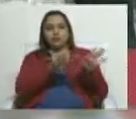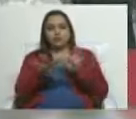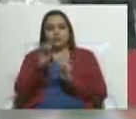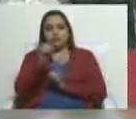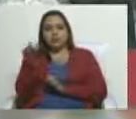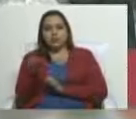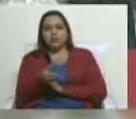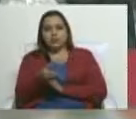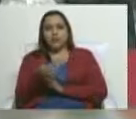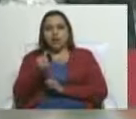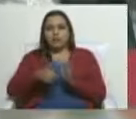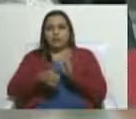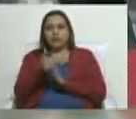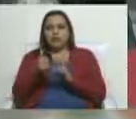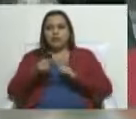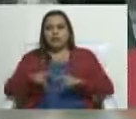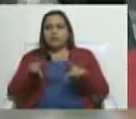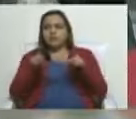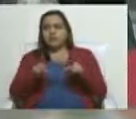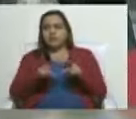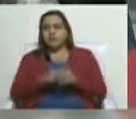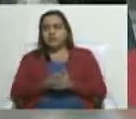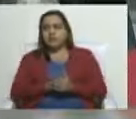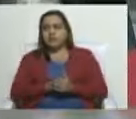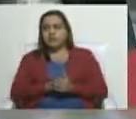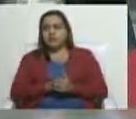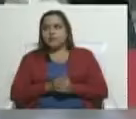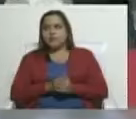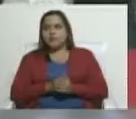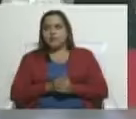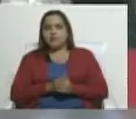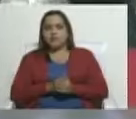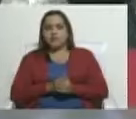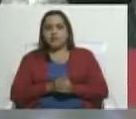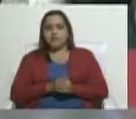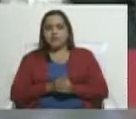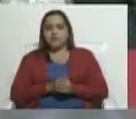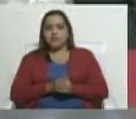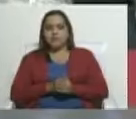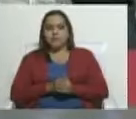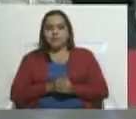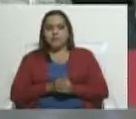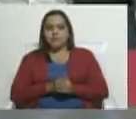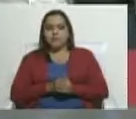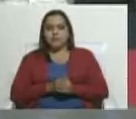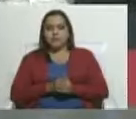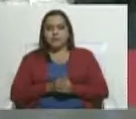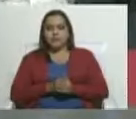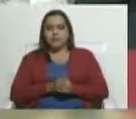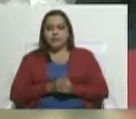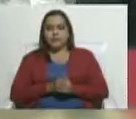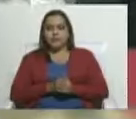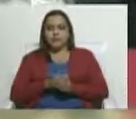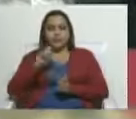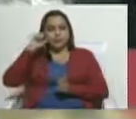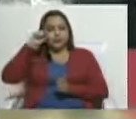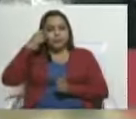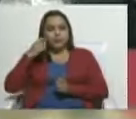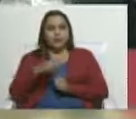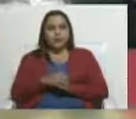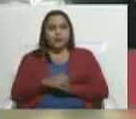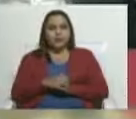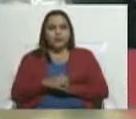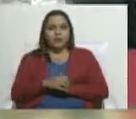recursos, tiene mayor posibilidades de hacerse con los excedentes de la producción. Recordemos a Marx, el excedente de la producción es la diferencia entre lo que